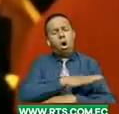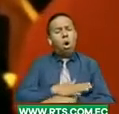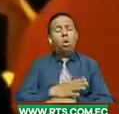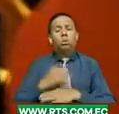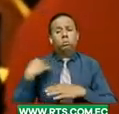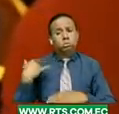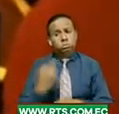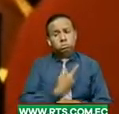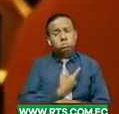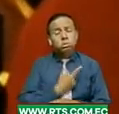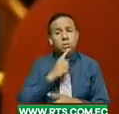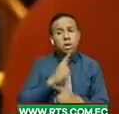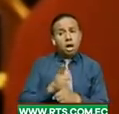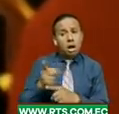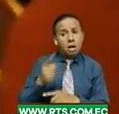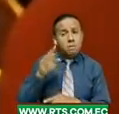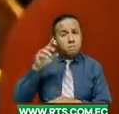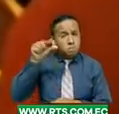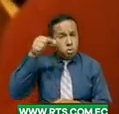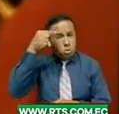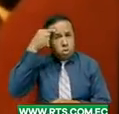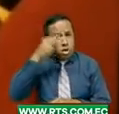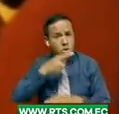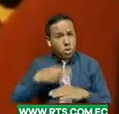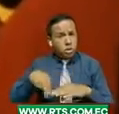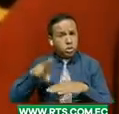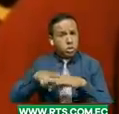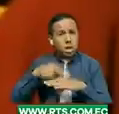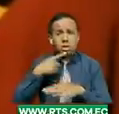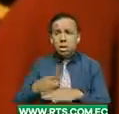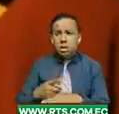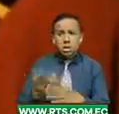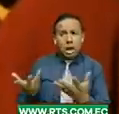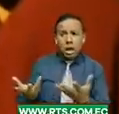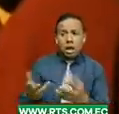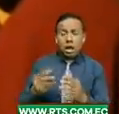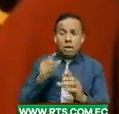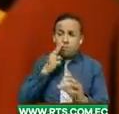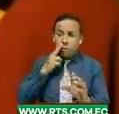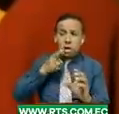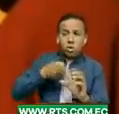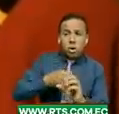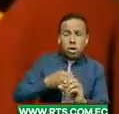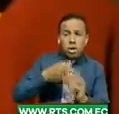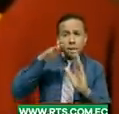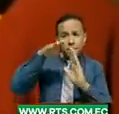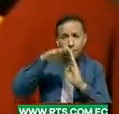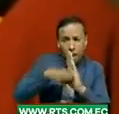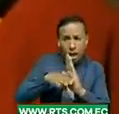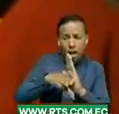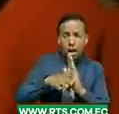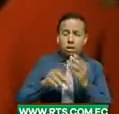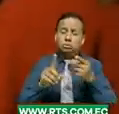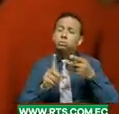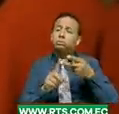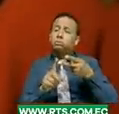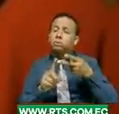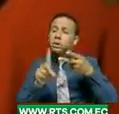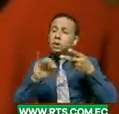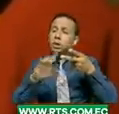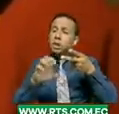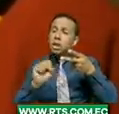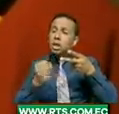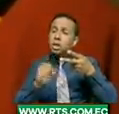la propuesta del gobierno nacional que se congele el precio de los combustibles, el diésel en